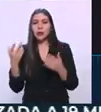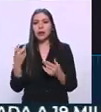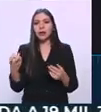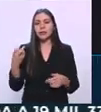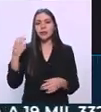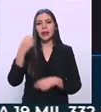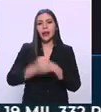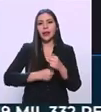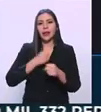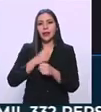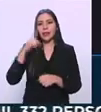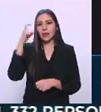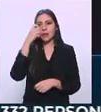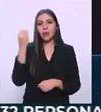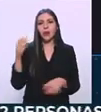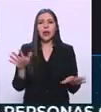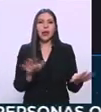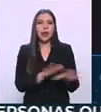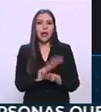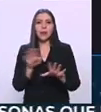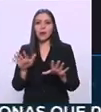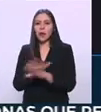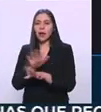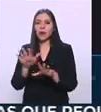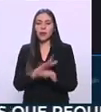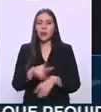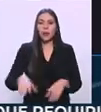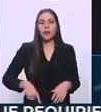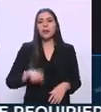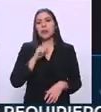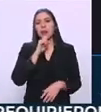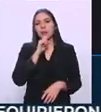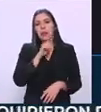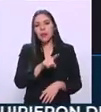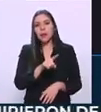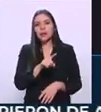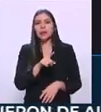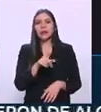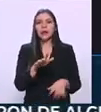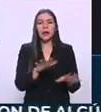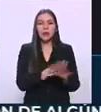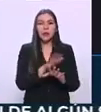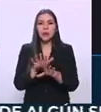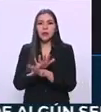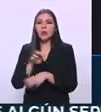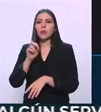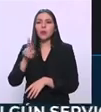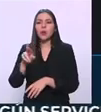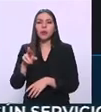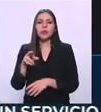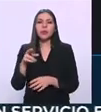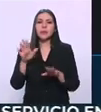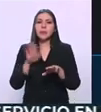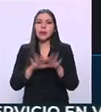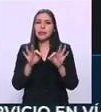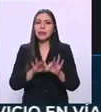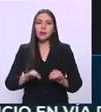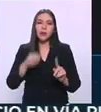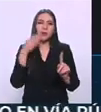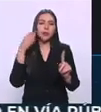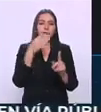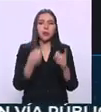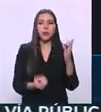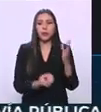de cambios administrativos, pero diría yo que administrativos en razón de nuevas prioridades,